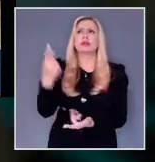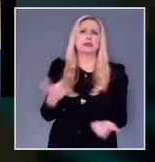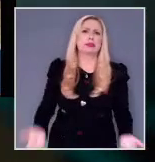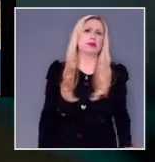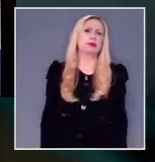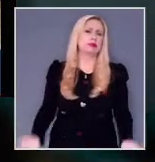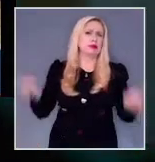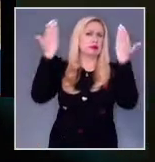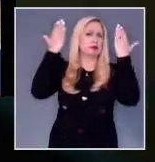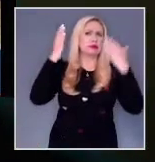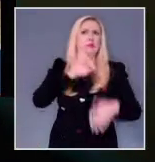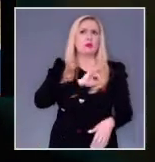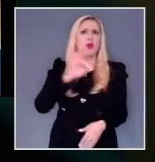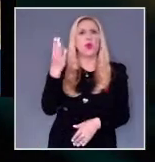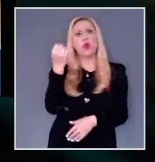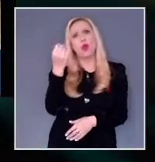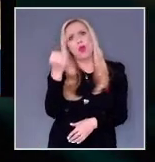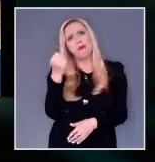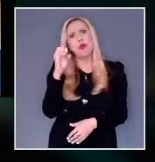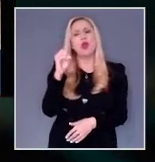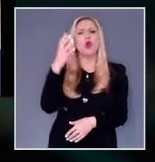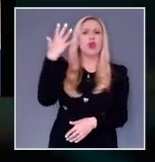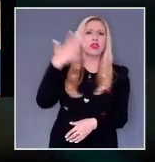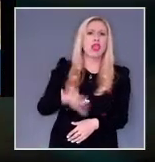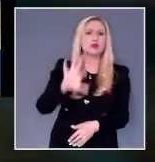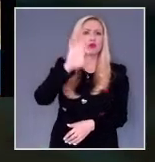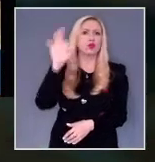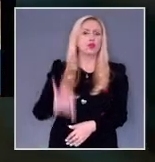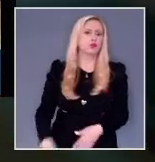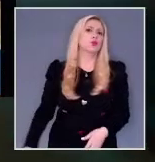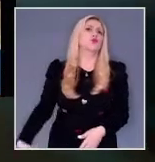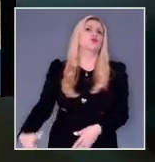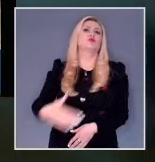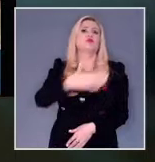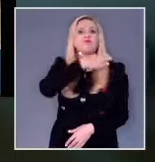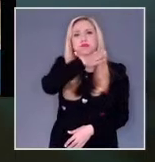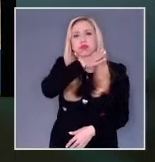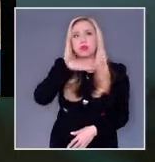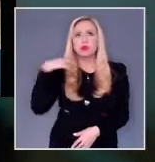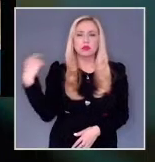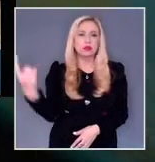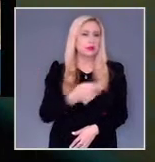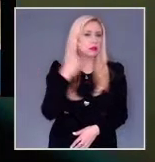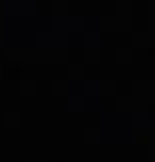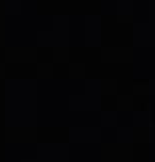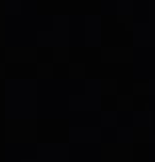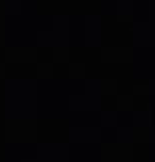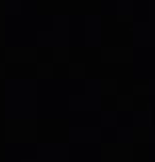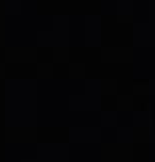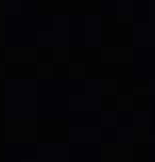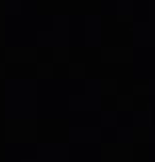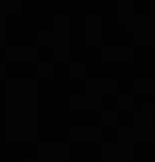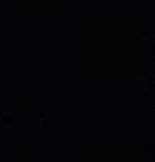de 950 más poder informativo oscar gonzález